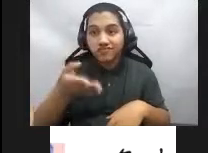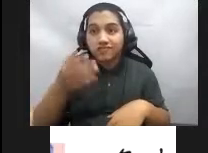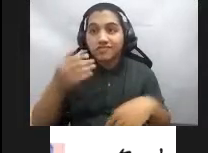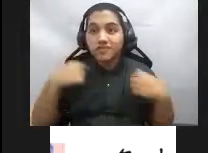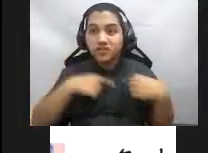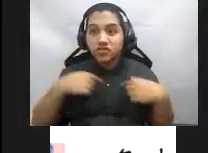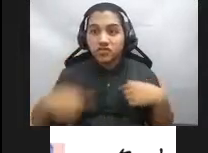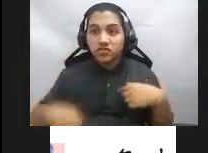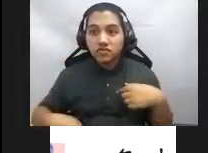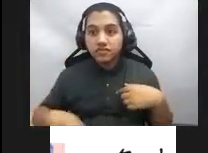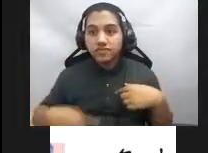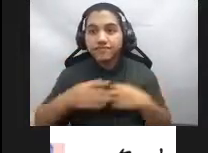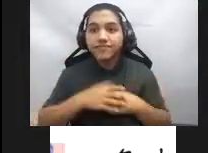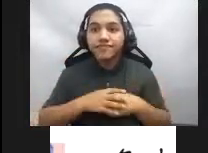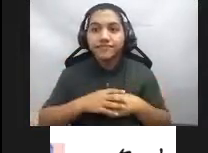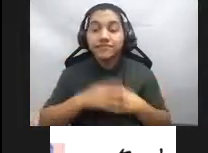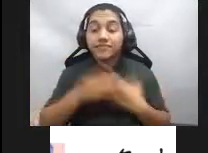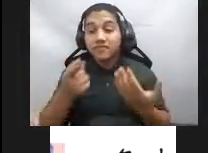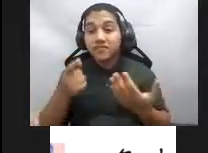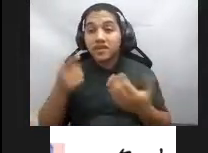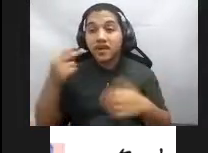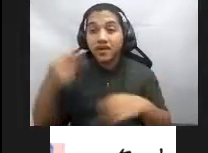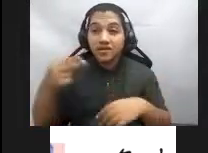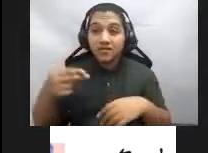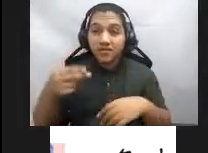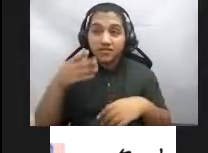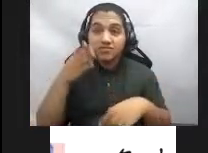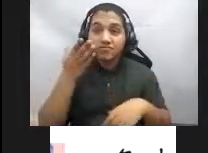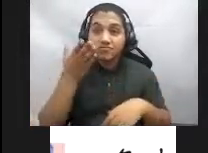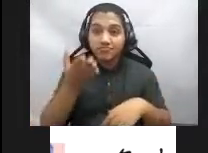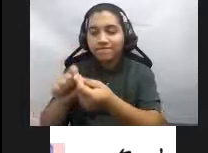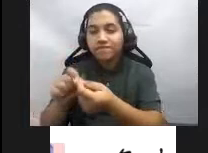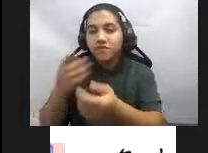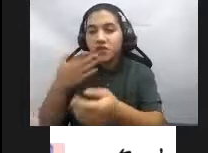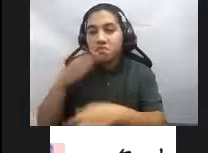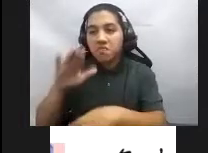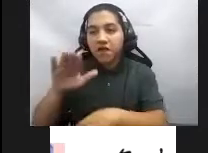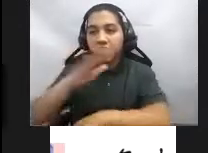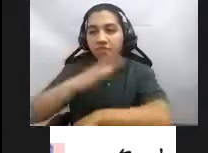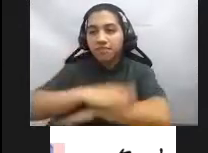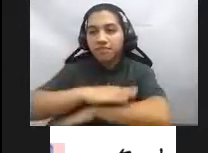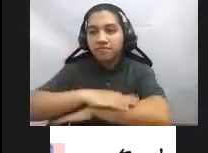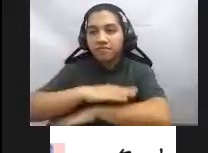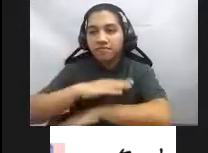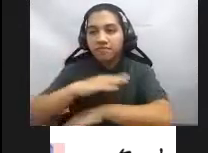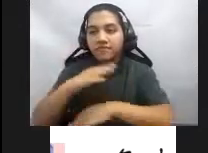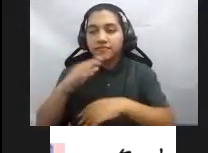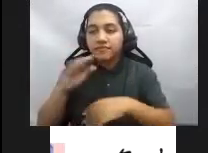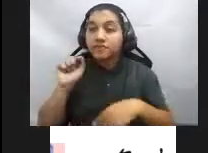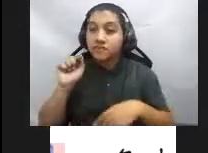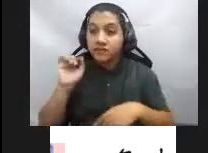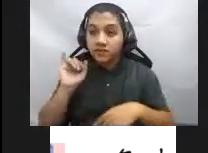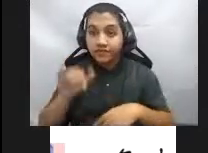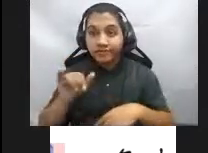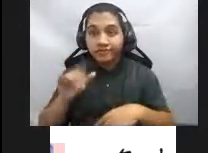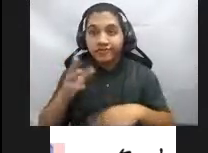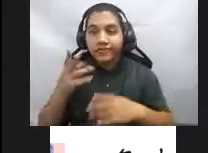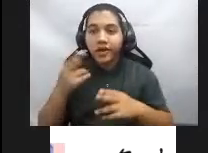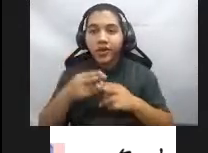Inclusive trabajaron en los tramos más complejos de Calley, Coamo, Ay Bonito, los